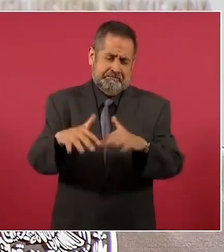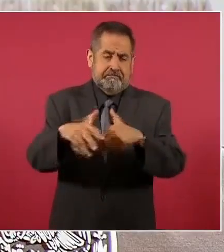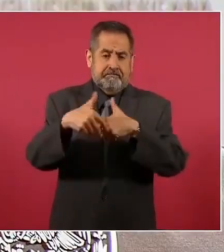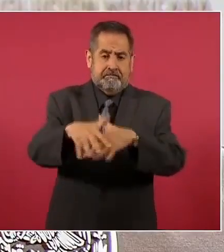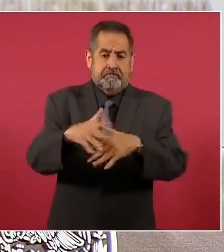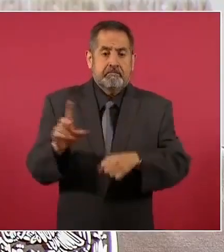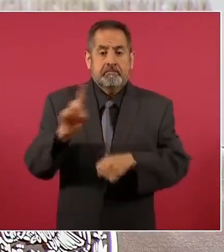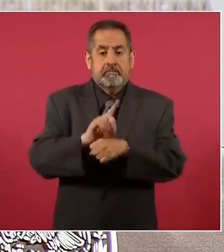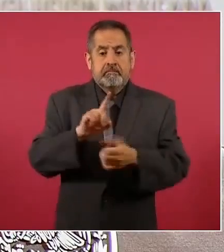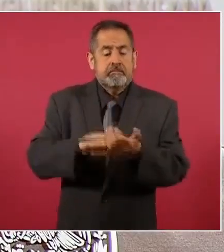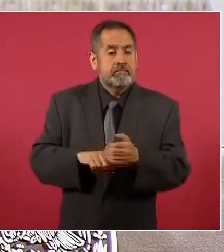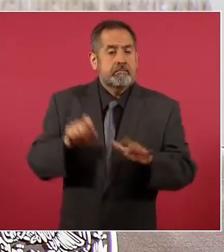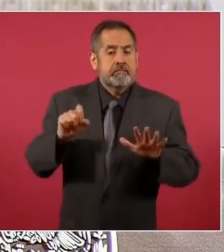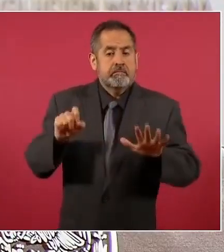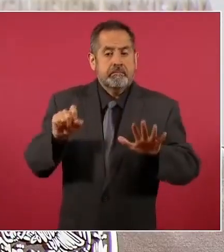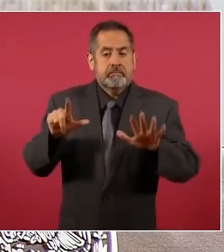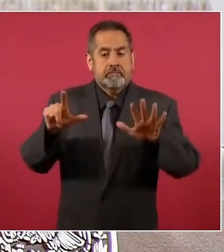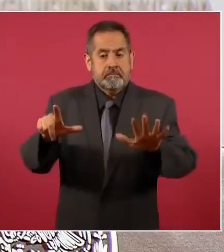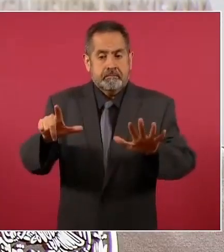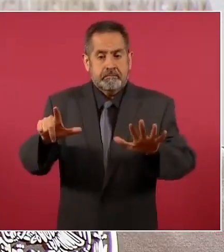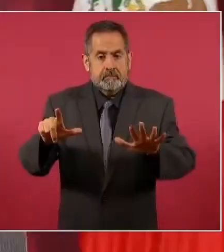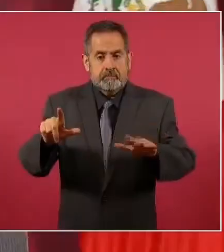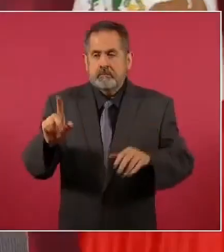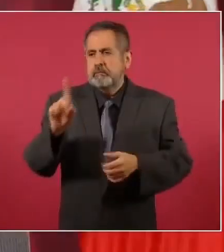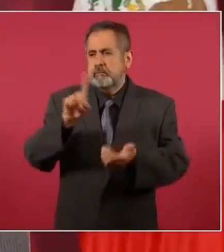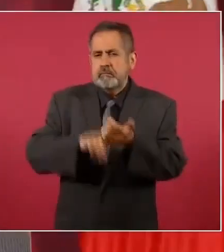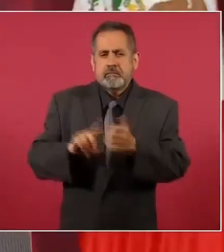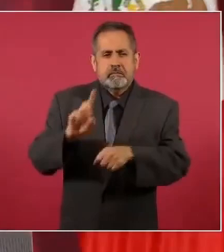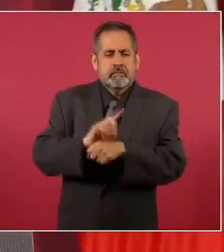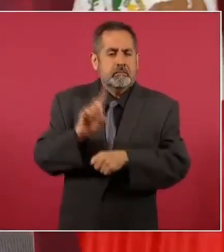el 27, un domingo,